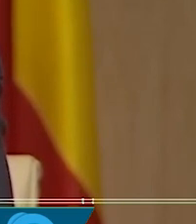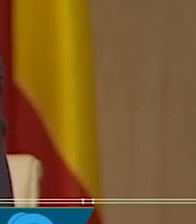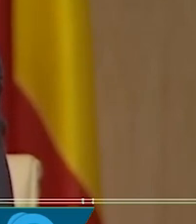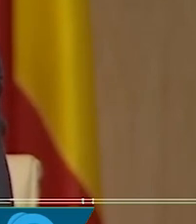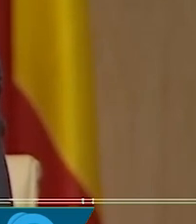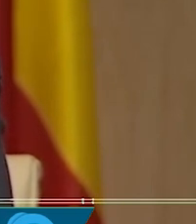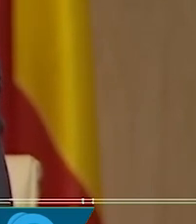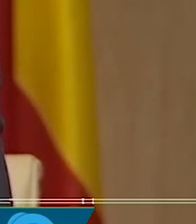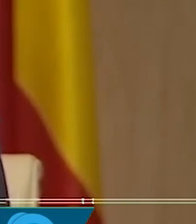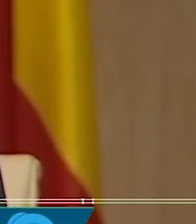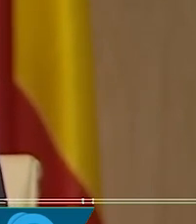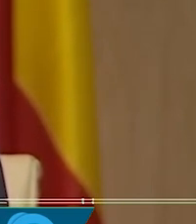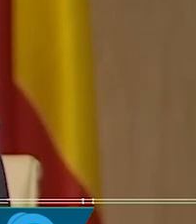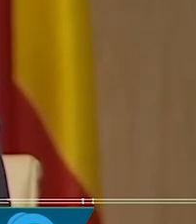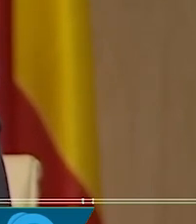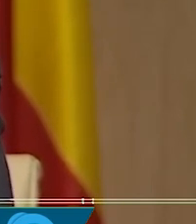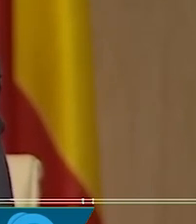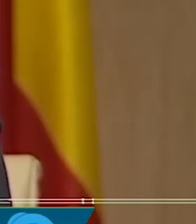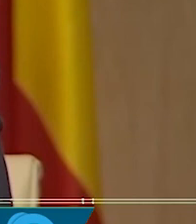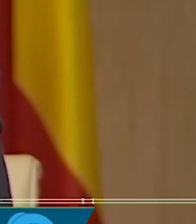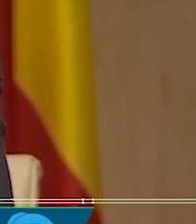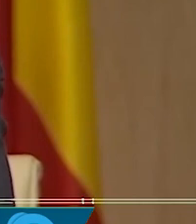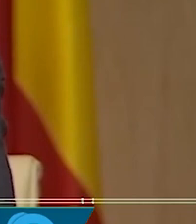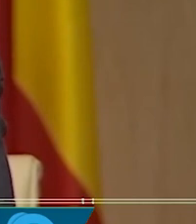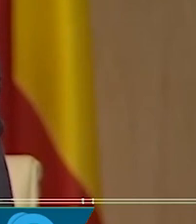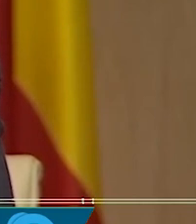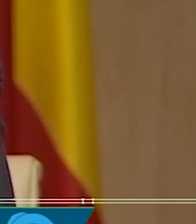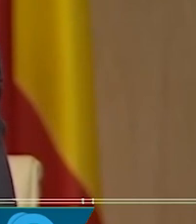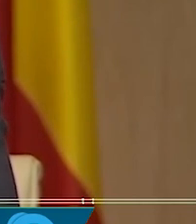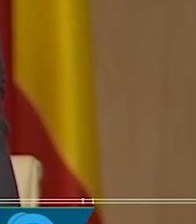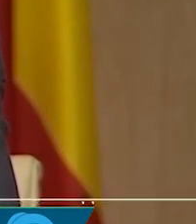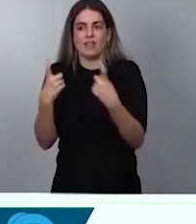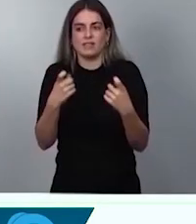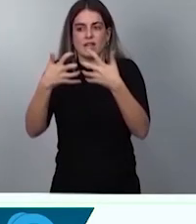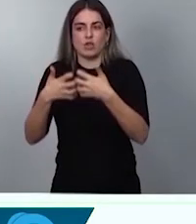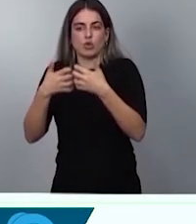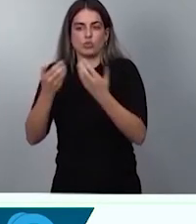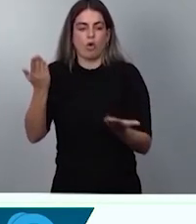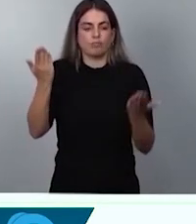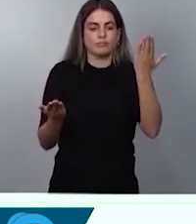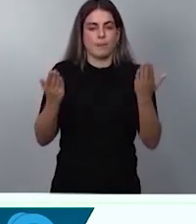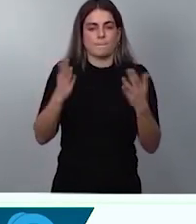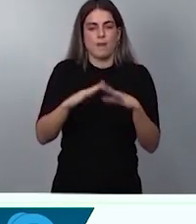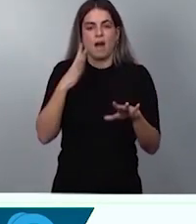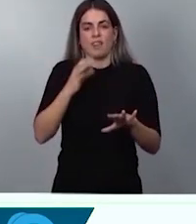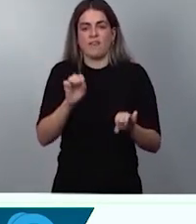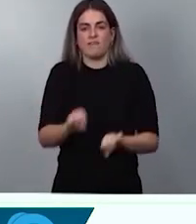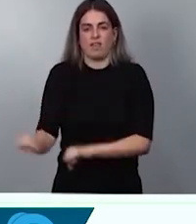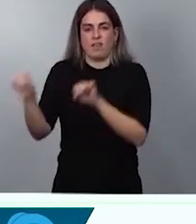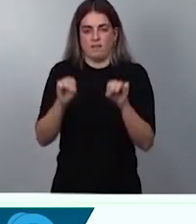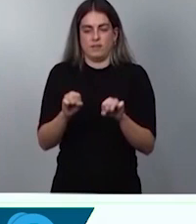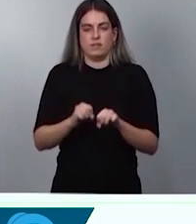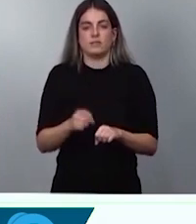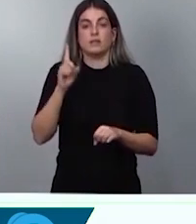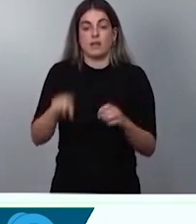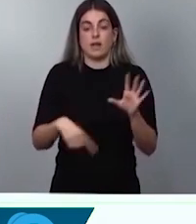gobierno había sido tan mentiroso, tan desahogado y tan jeta, ¿no? Es que esto solo lo puede decir un jeta, es decir, excusarse en el volcán